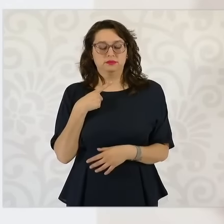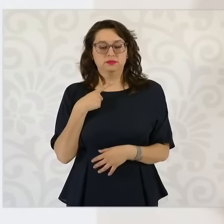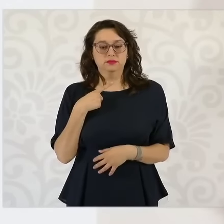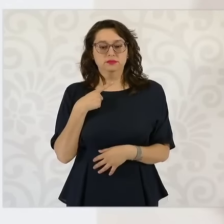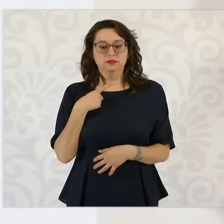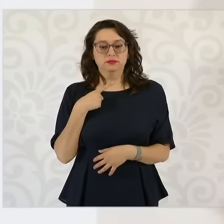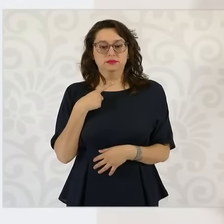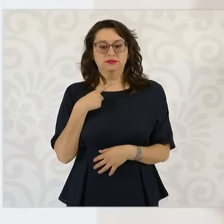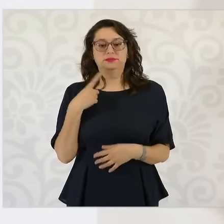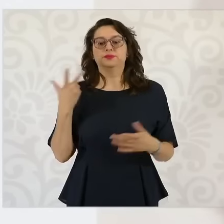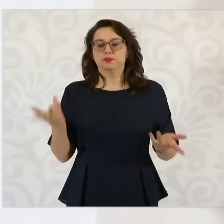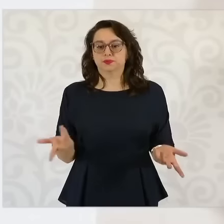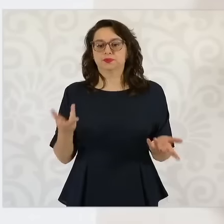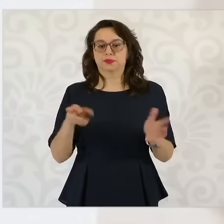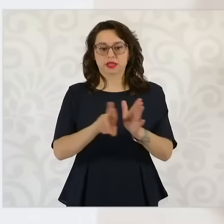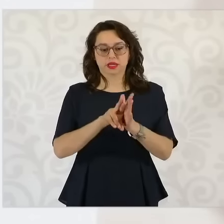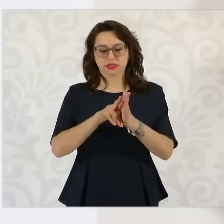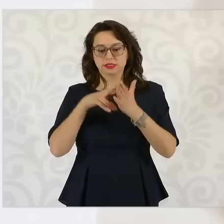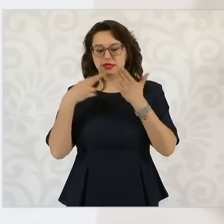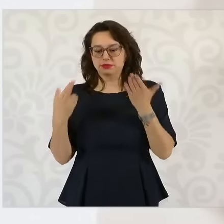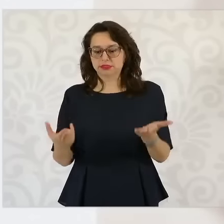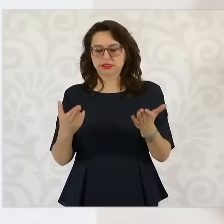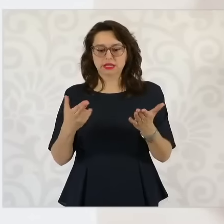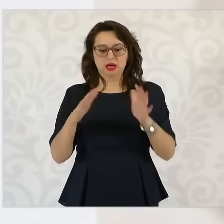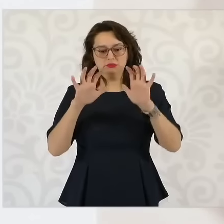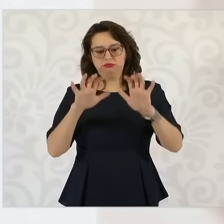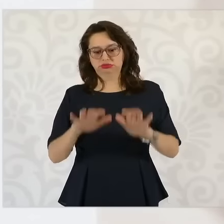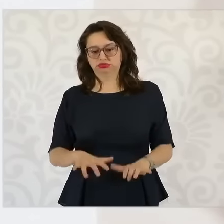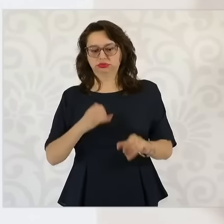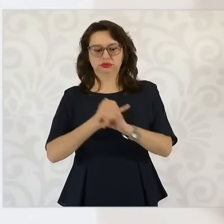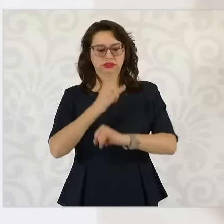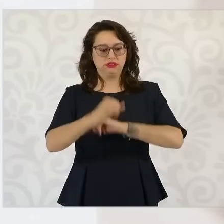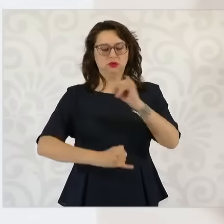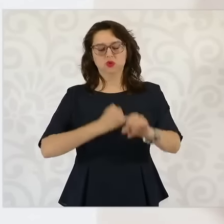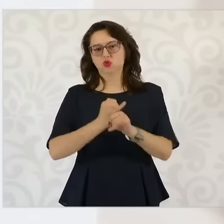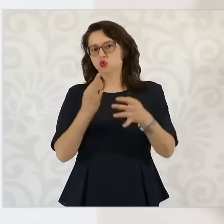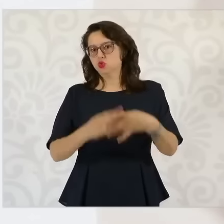las revistas de investigación científica internacionales son fundamentales,